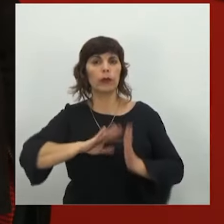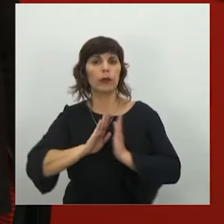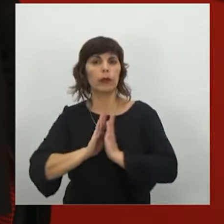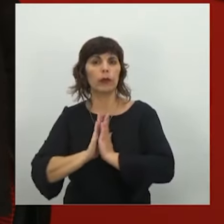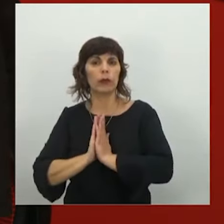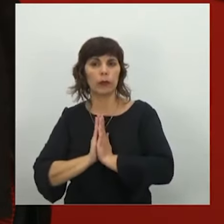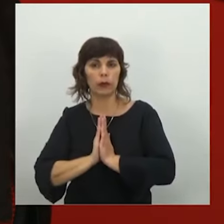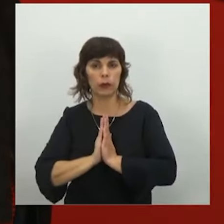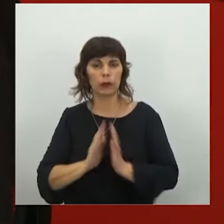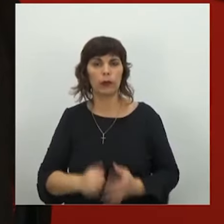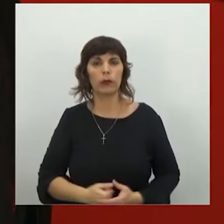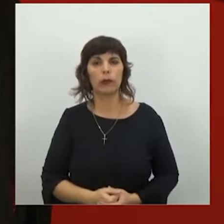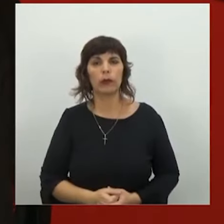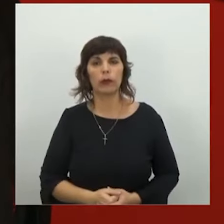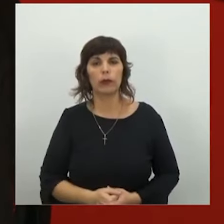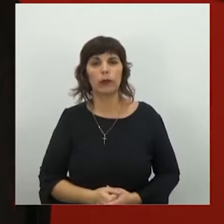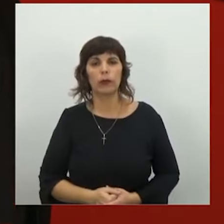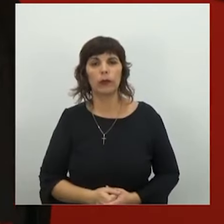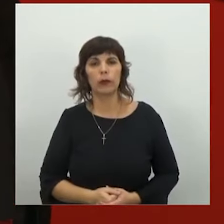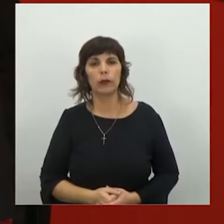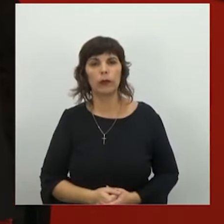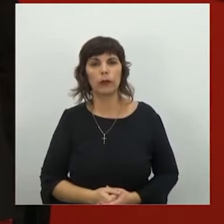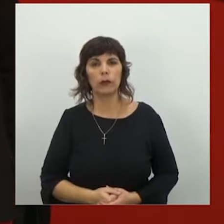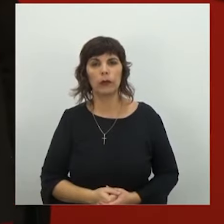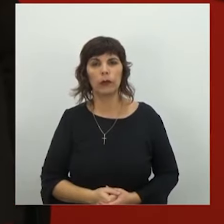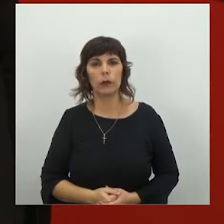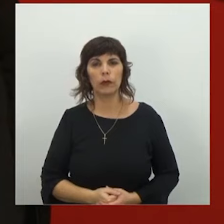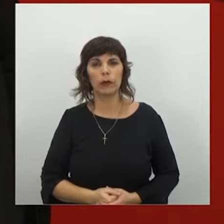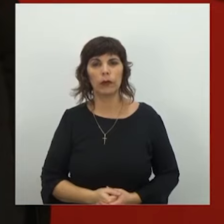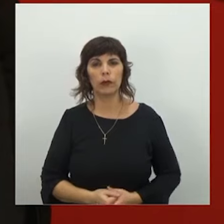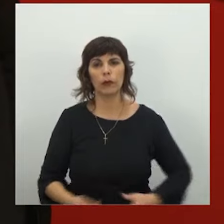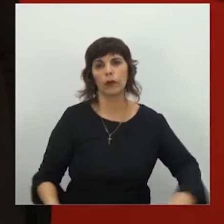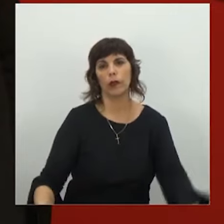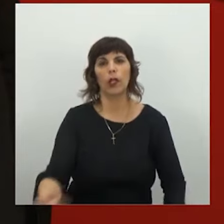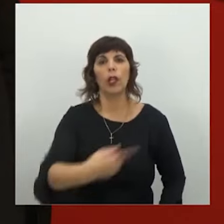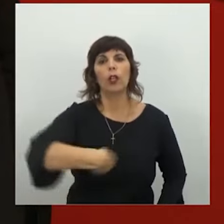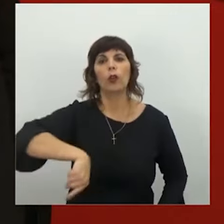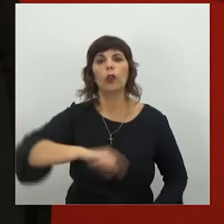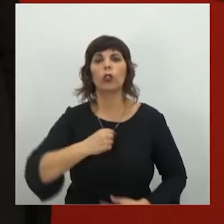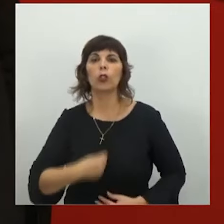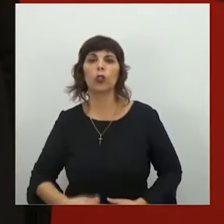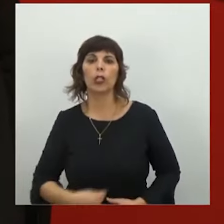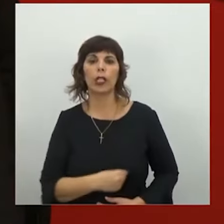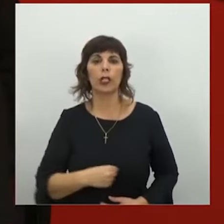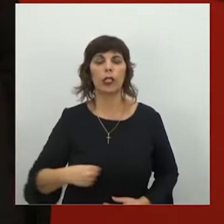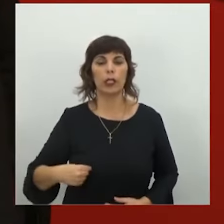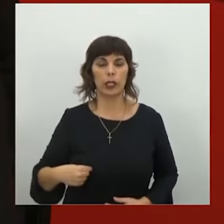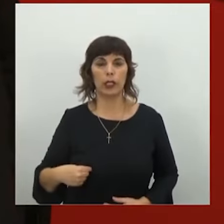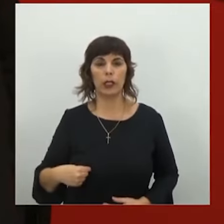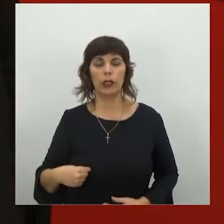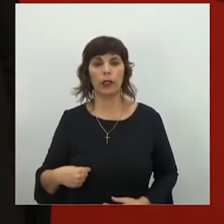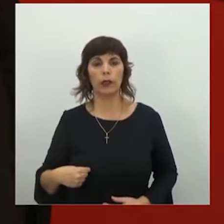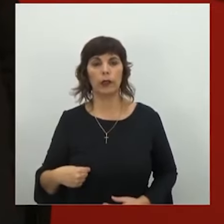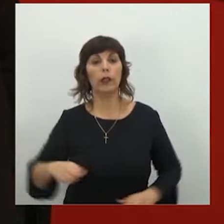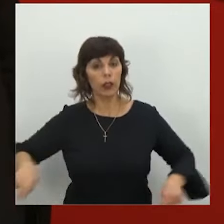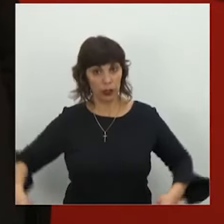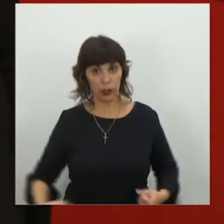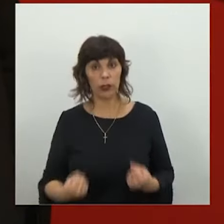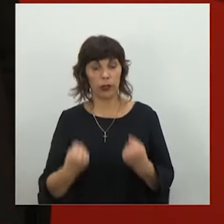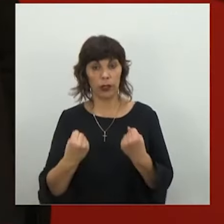Espíritu Santo. Y cuando nosotros, cristianos, cuando nosotros somos